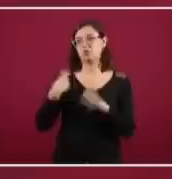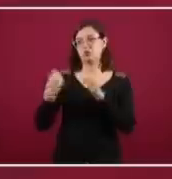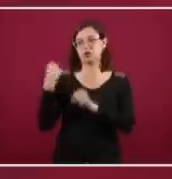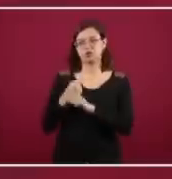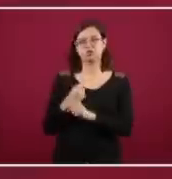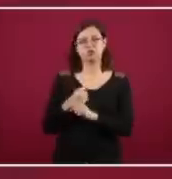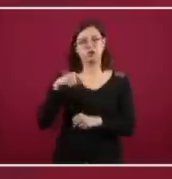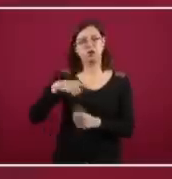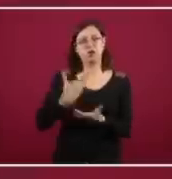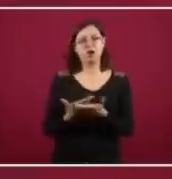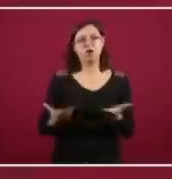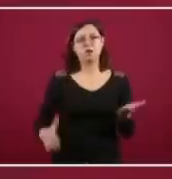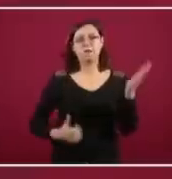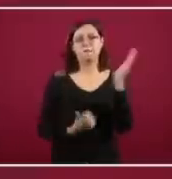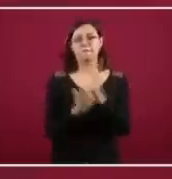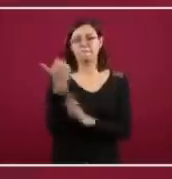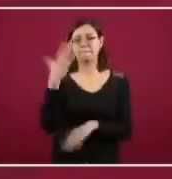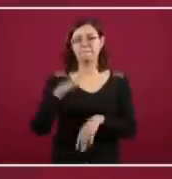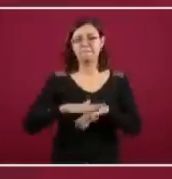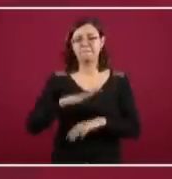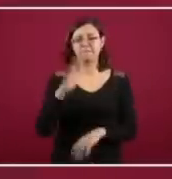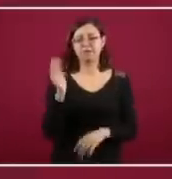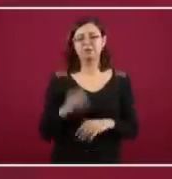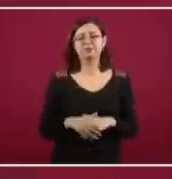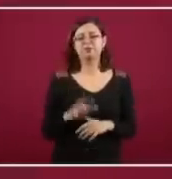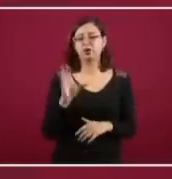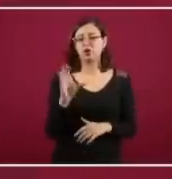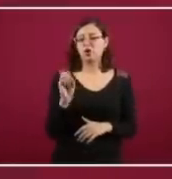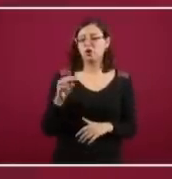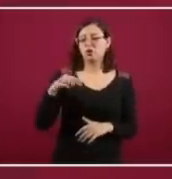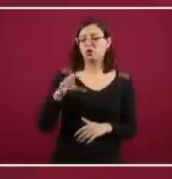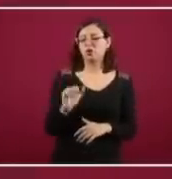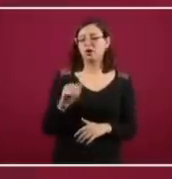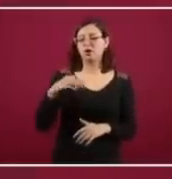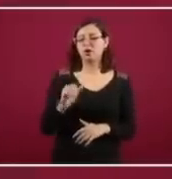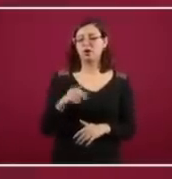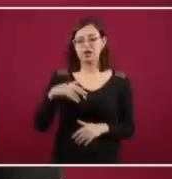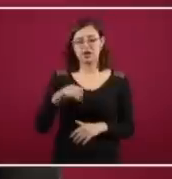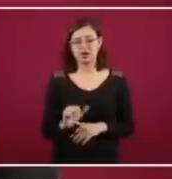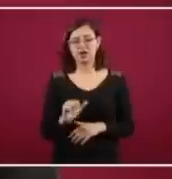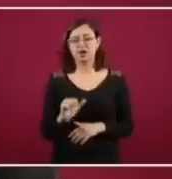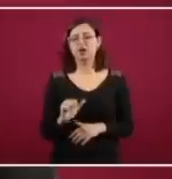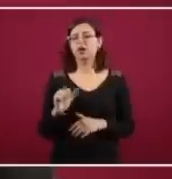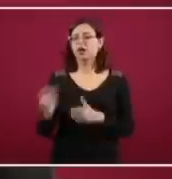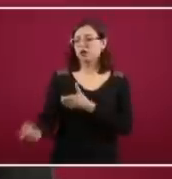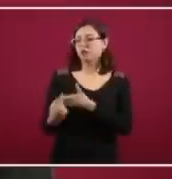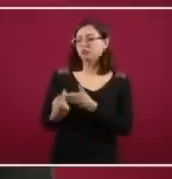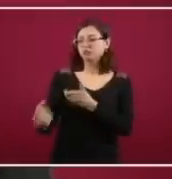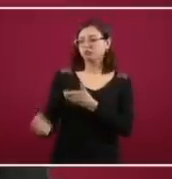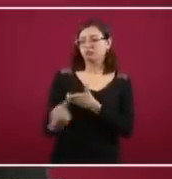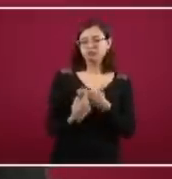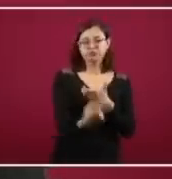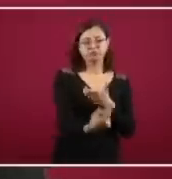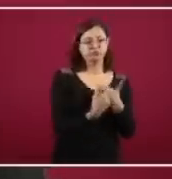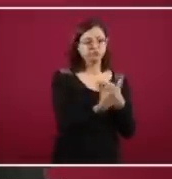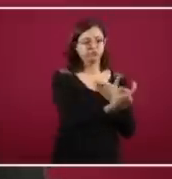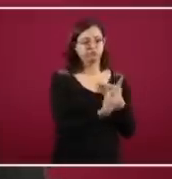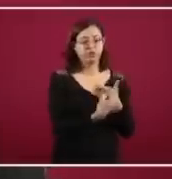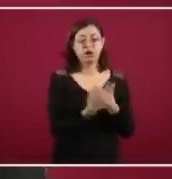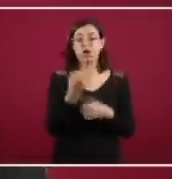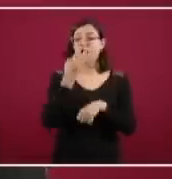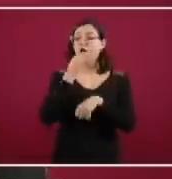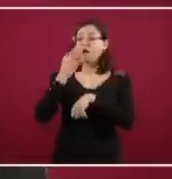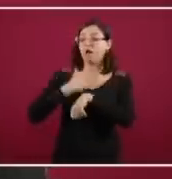anterior. Los afiliados a la Confederación de Cámaras de Comercio, Servicios y Turismo nos indican